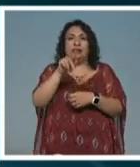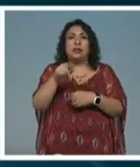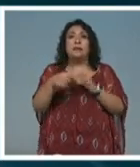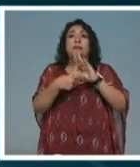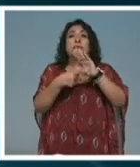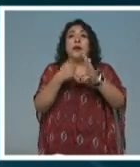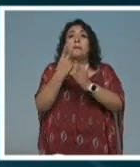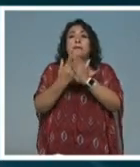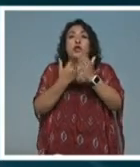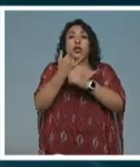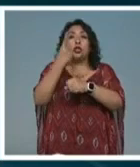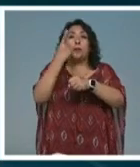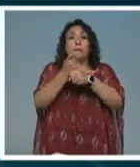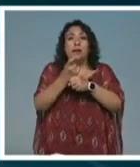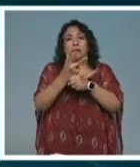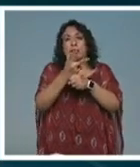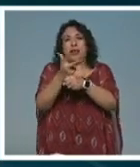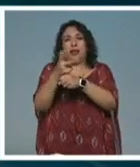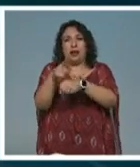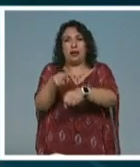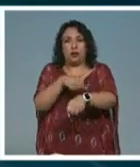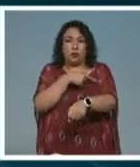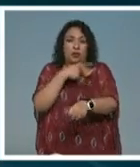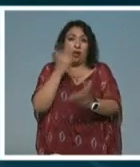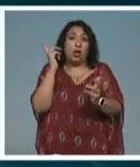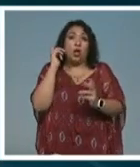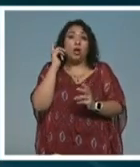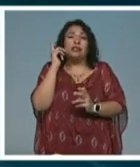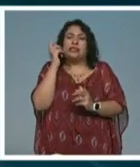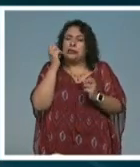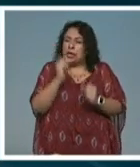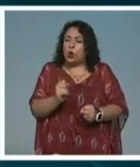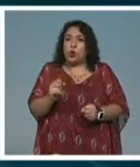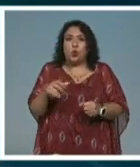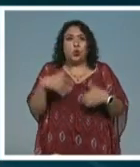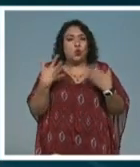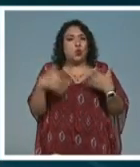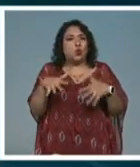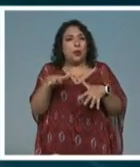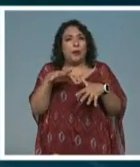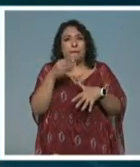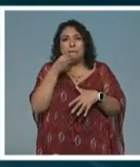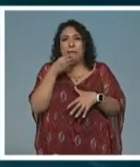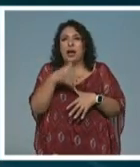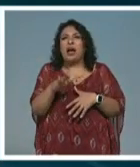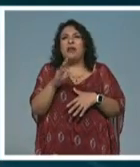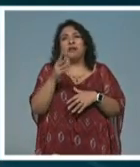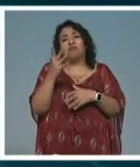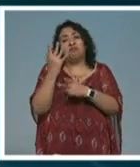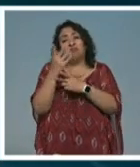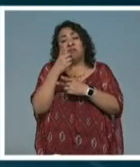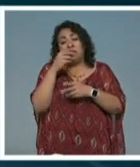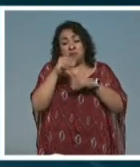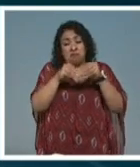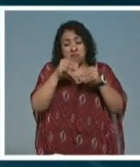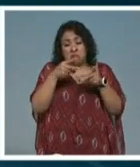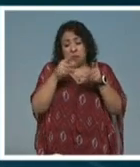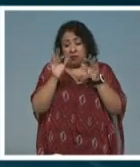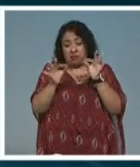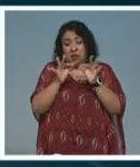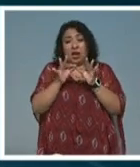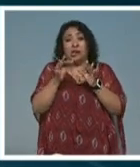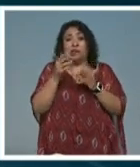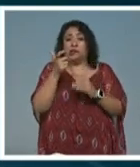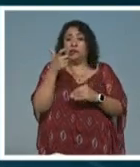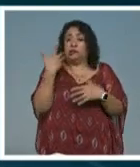el proyecto de su primer largometraje, Laura, y seguramente va a estar increíble, ¿no? Dice que ya tienen todo armado, que va a costar mucho de esfuerzo